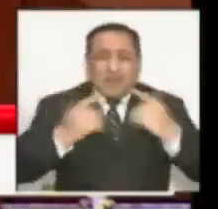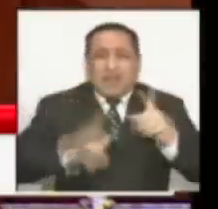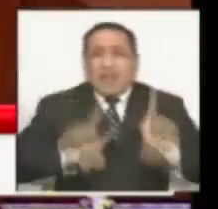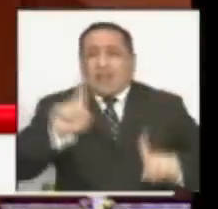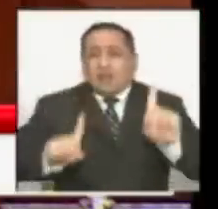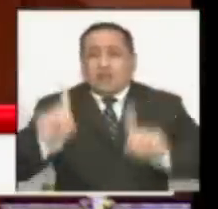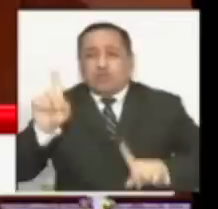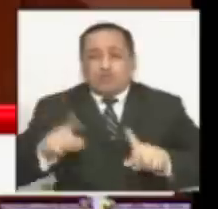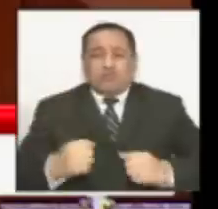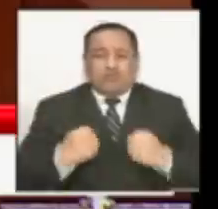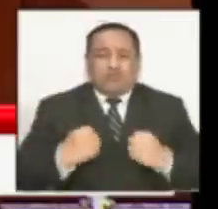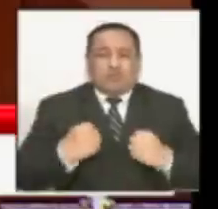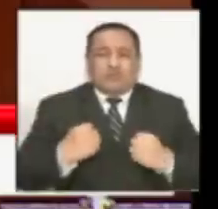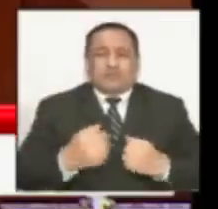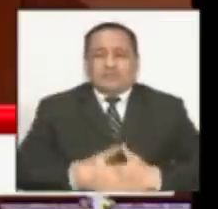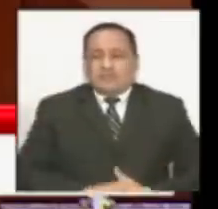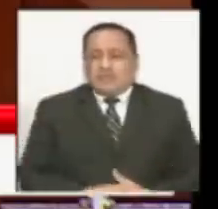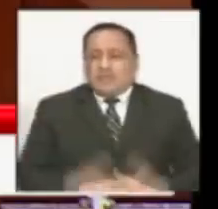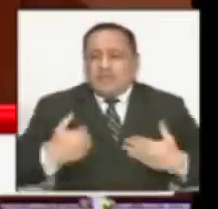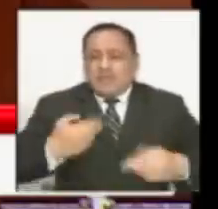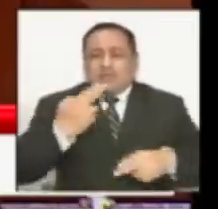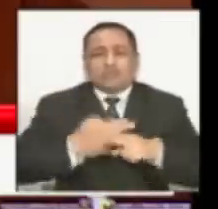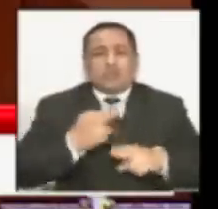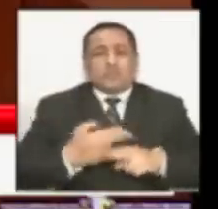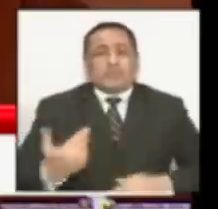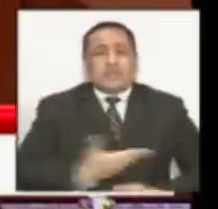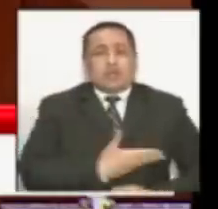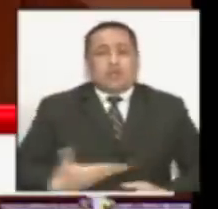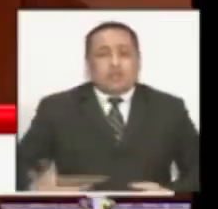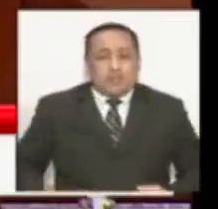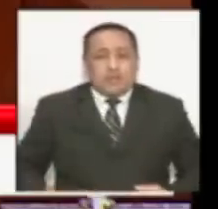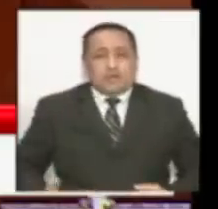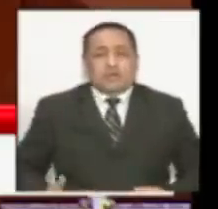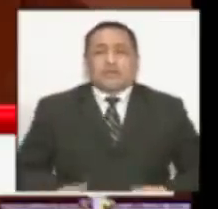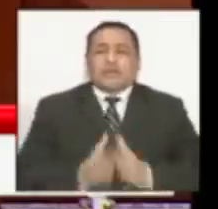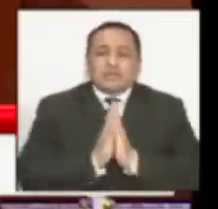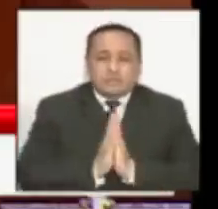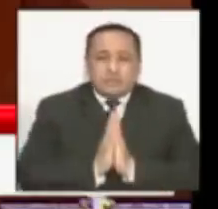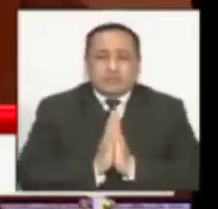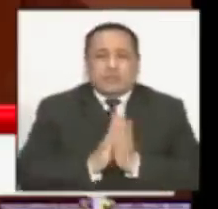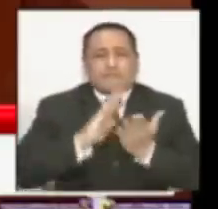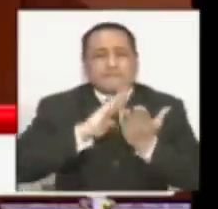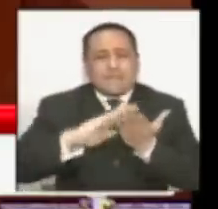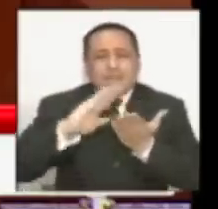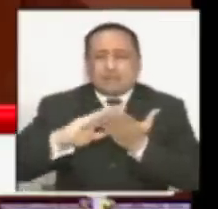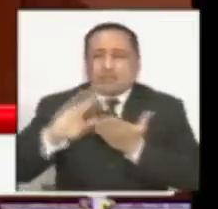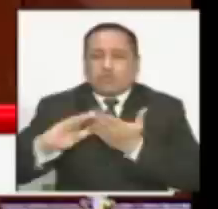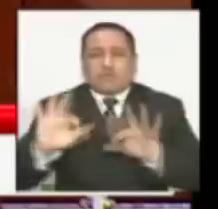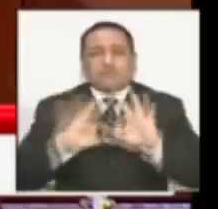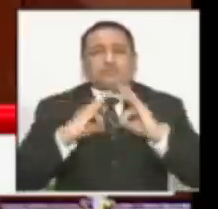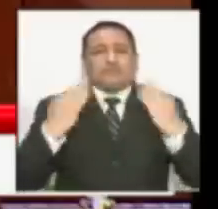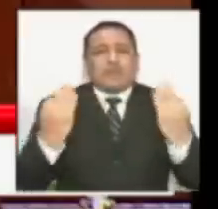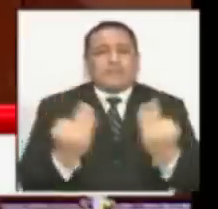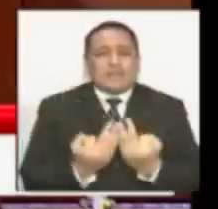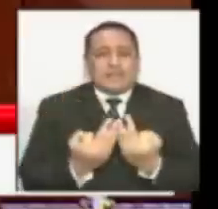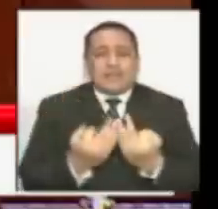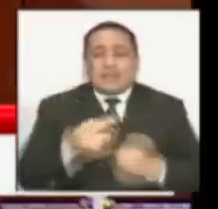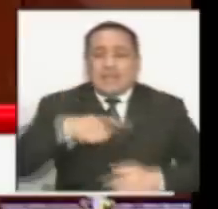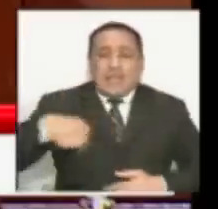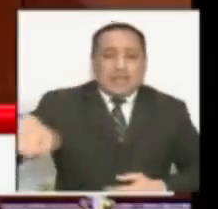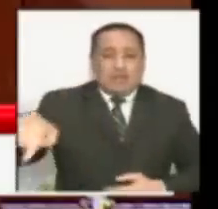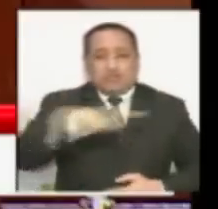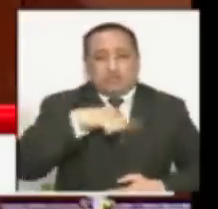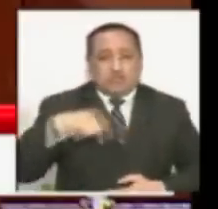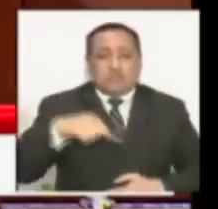de ellos de gravedad. En nombre del Estado, les pido perdón a sus familiares y a